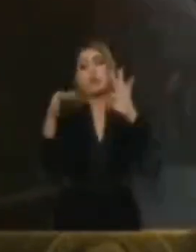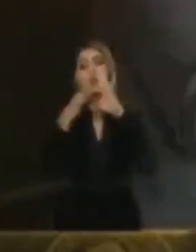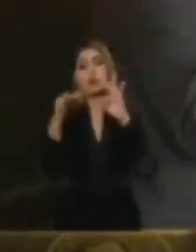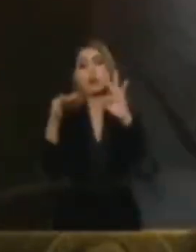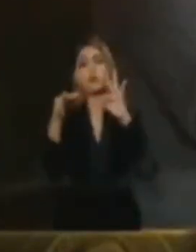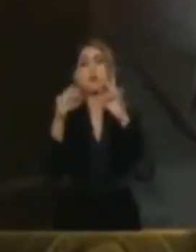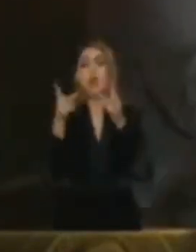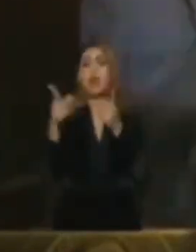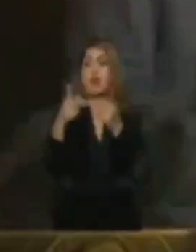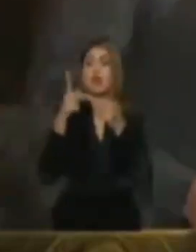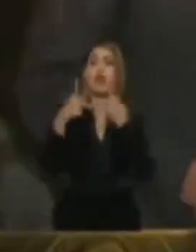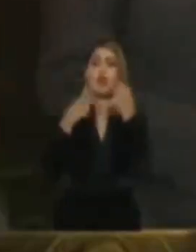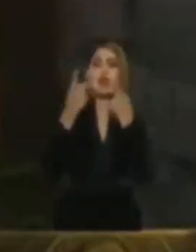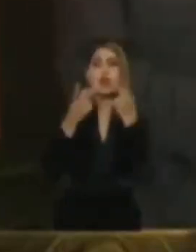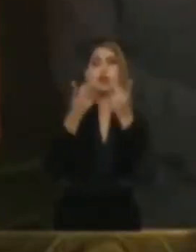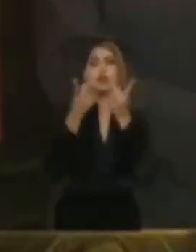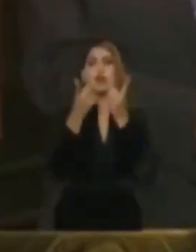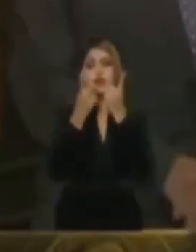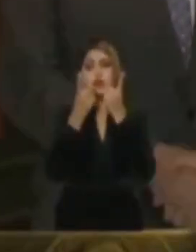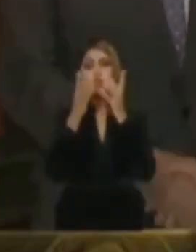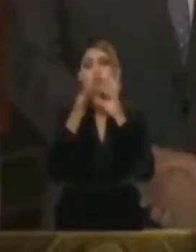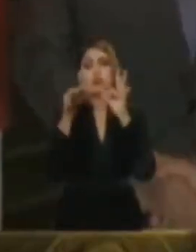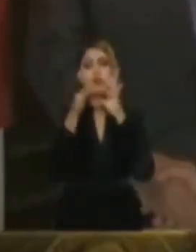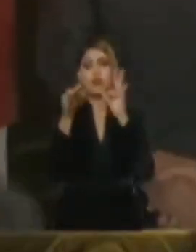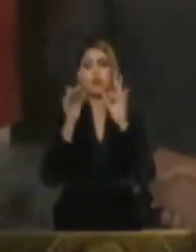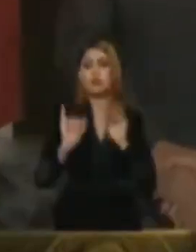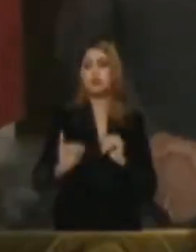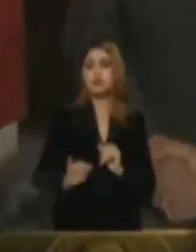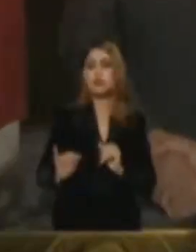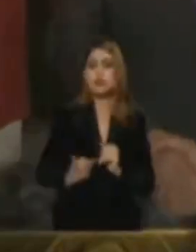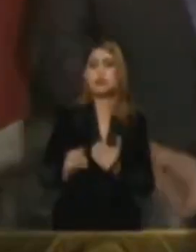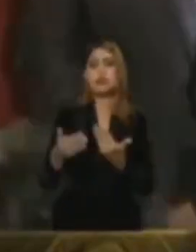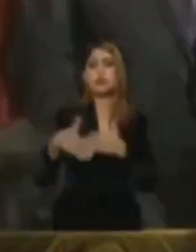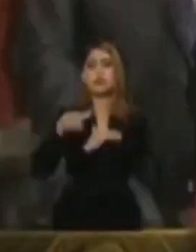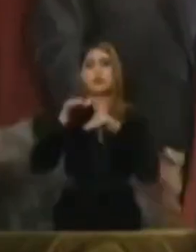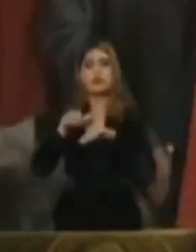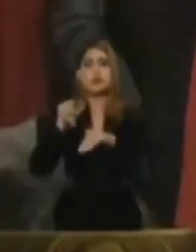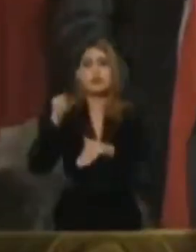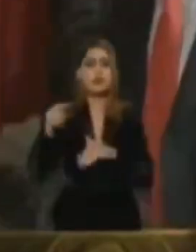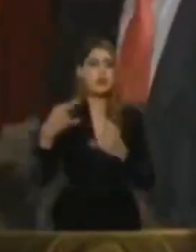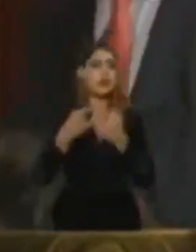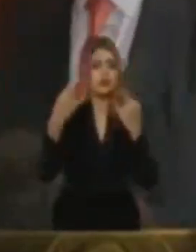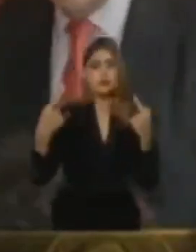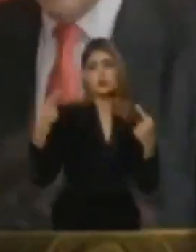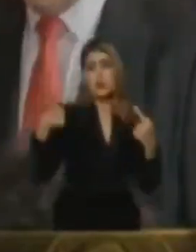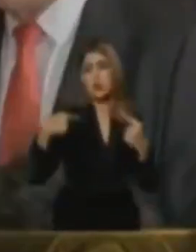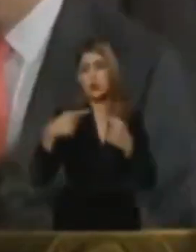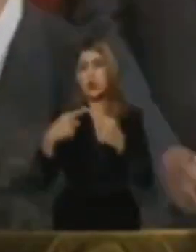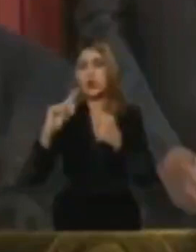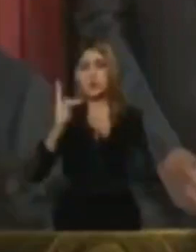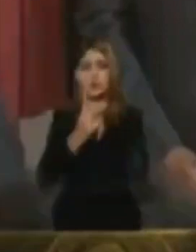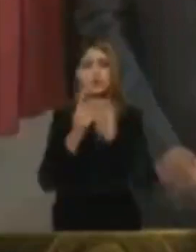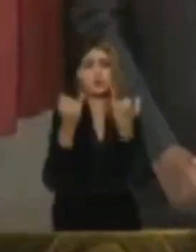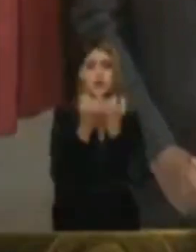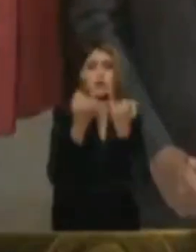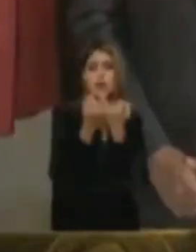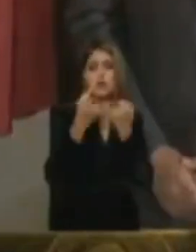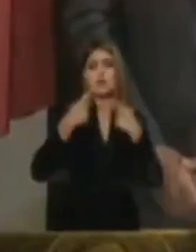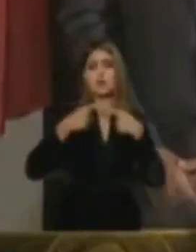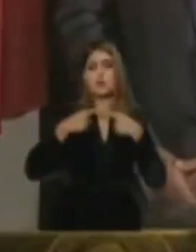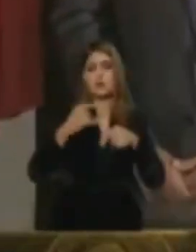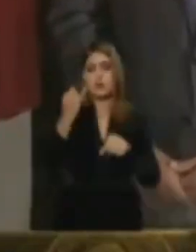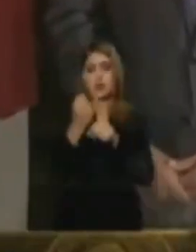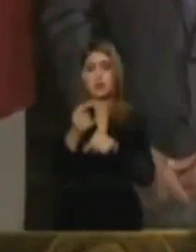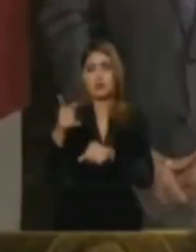interesante en donde nos ha hecho un recorrido por la historia reciente de nuestro país, por supuesto aquellos personajes que